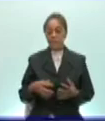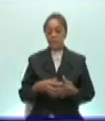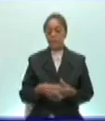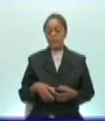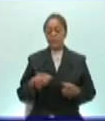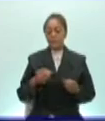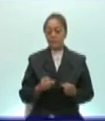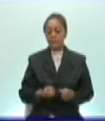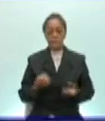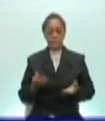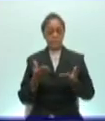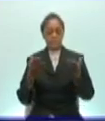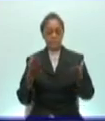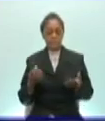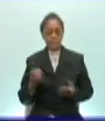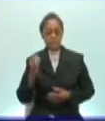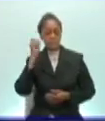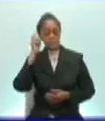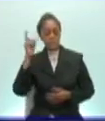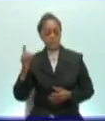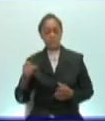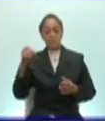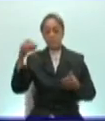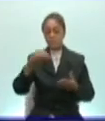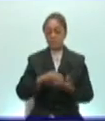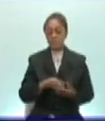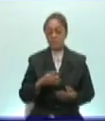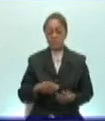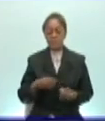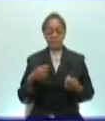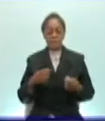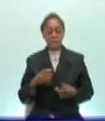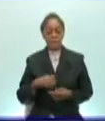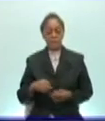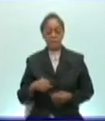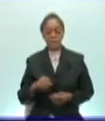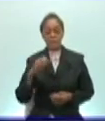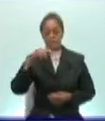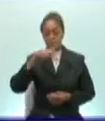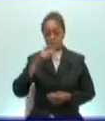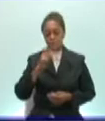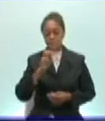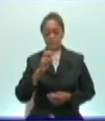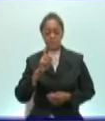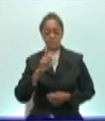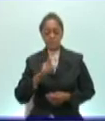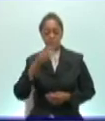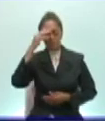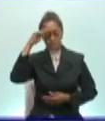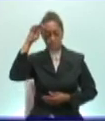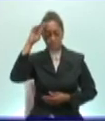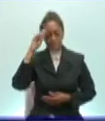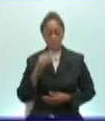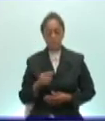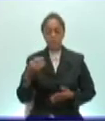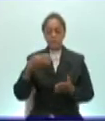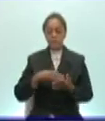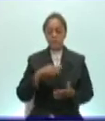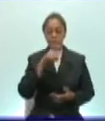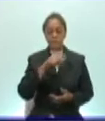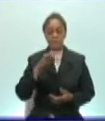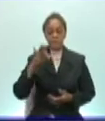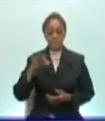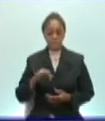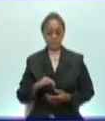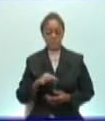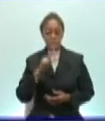apoyó y desarrolló toda una serie de ideas anexionistas. Recuerden el papel de Narciso López en la historia de Cuba. Llegó el año 1823